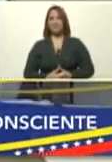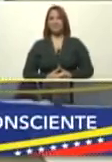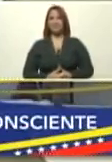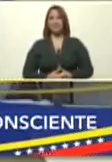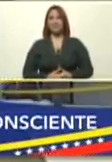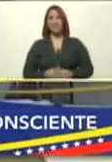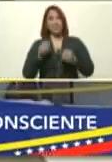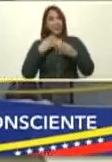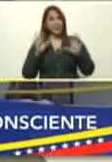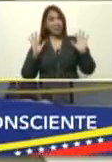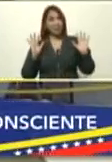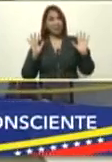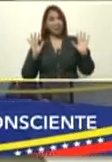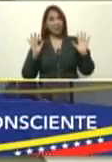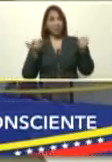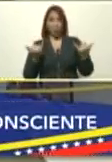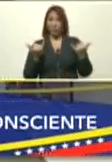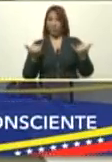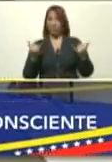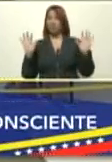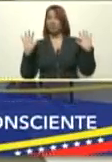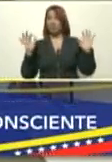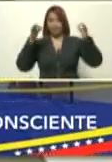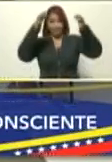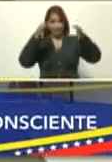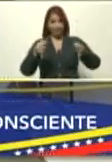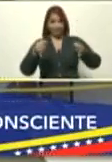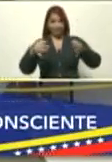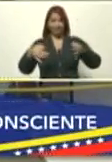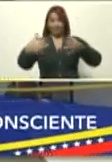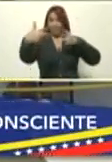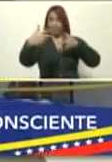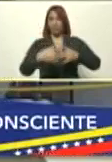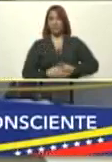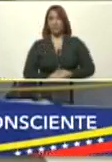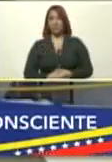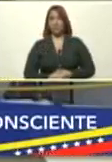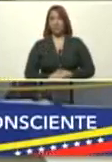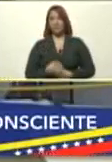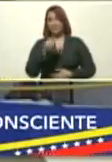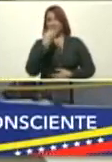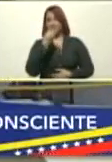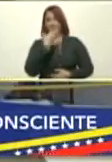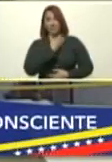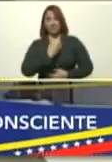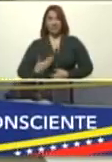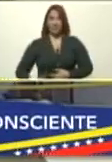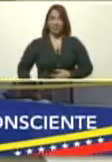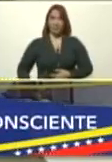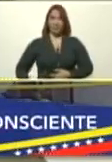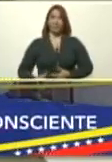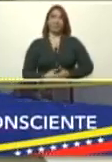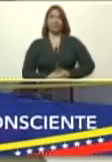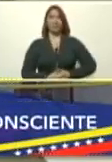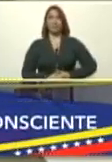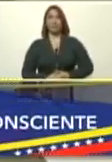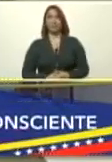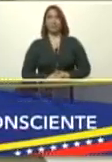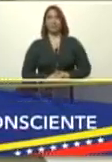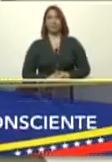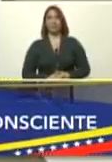Bueno, esto es en vivo y directo, desde el Palacio Presidencial de Miraflores,